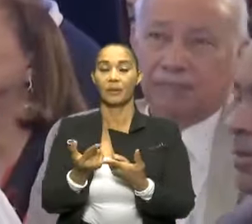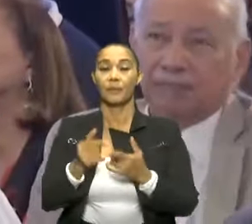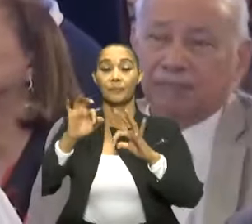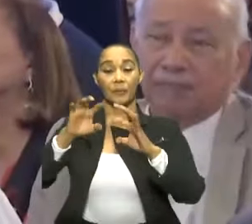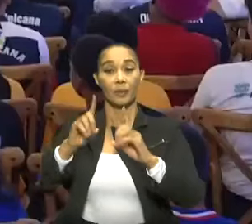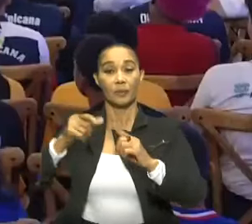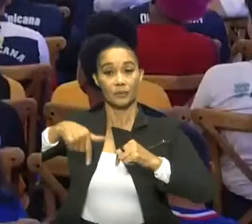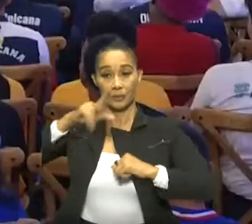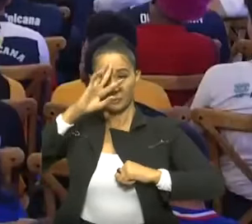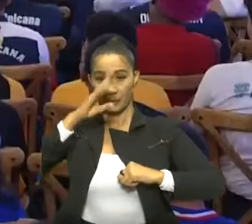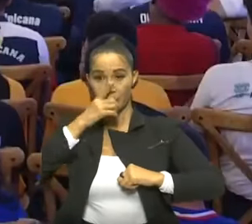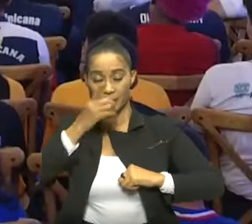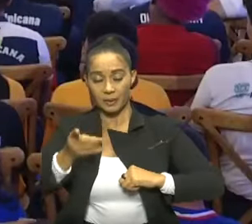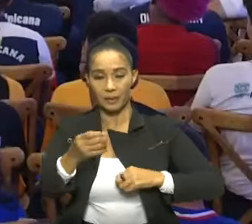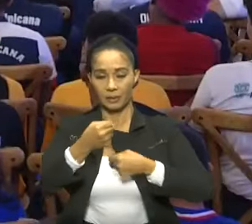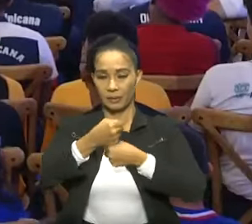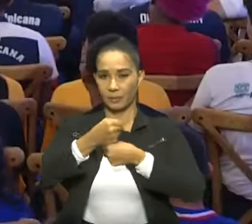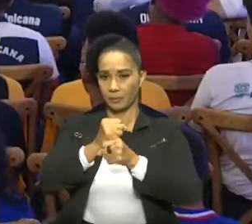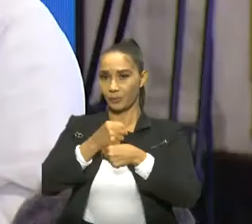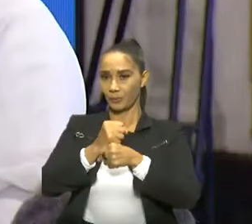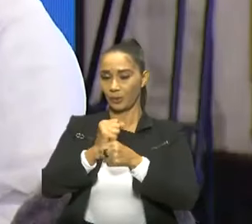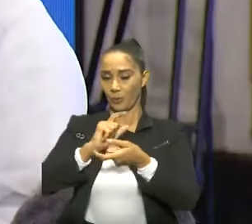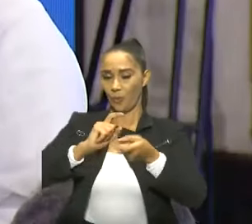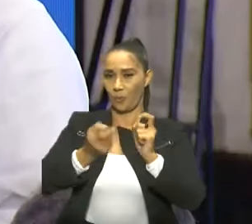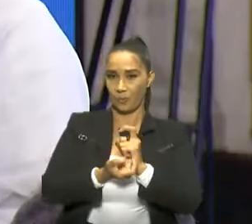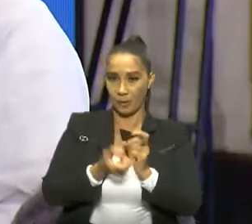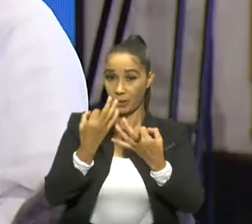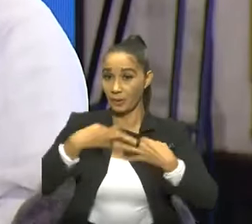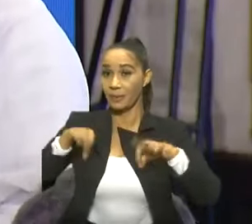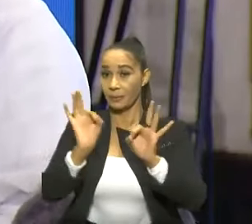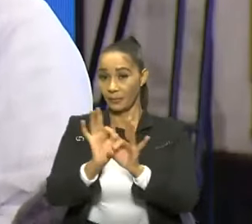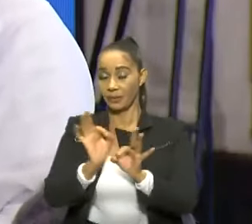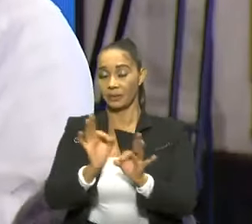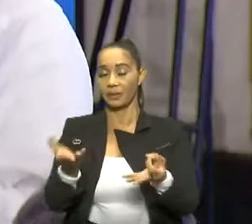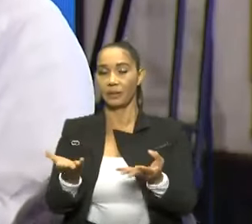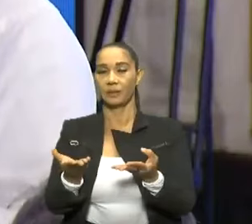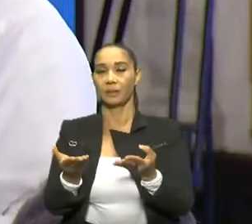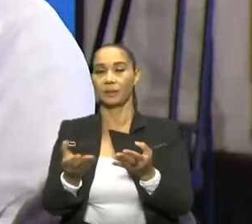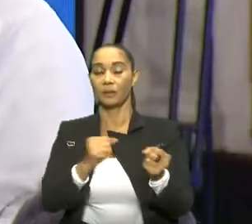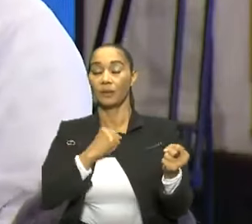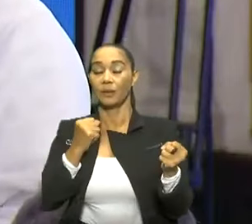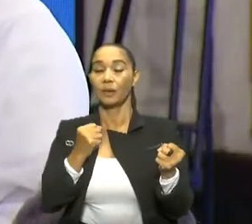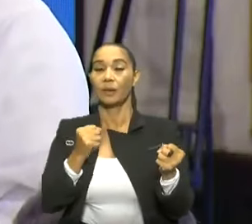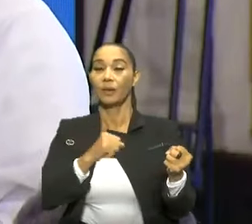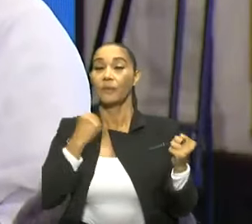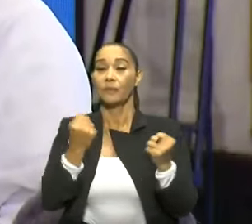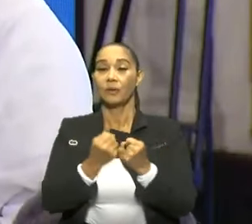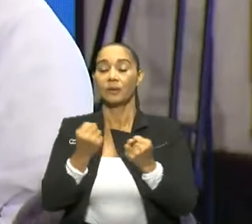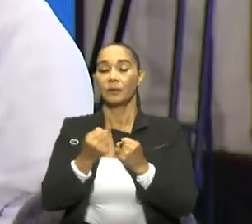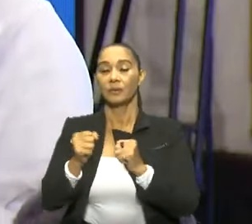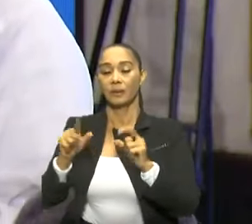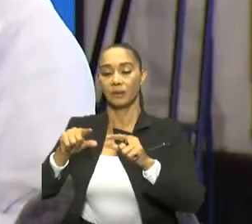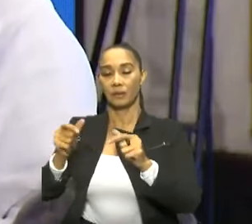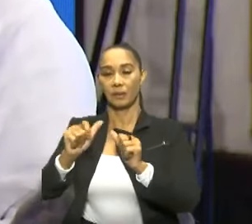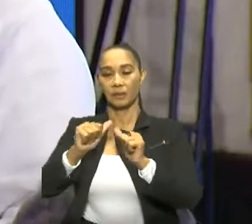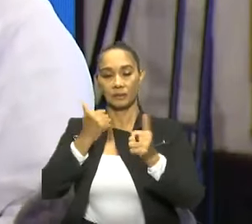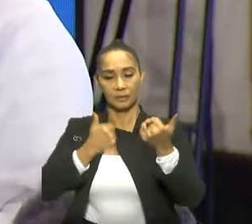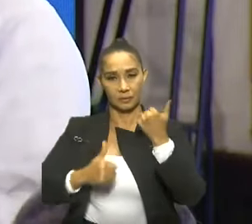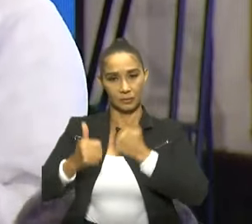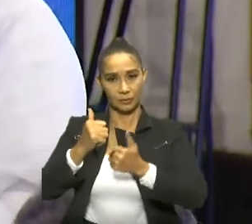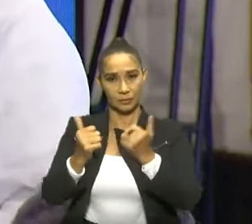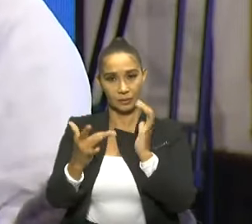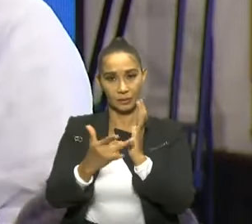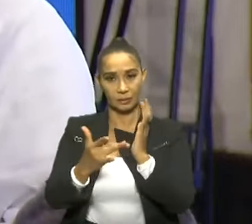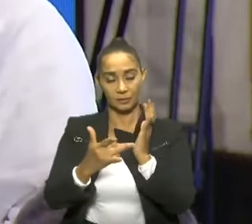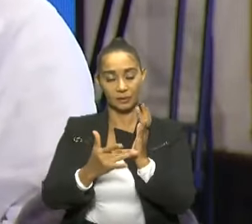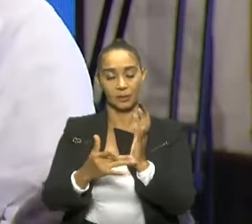la educación dominicana se está produciendo un cambio muy significativo en lo que tiene que ver con el fortalecimiento de las áreas científicas y tecnológicas